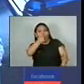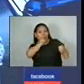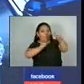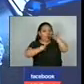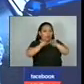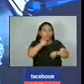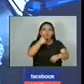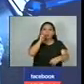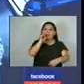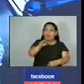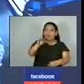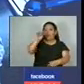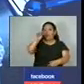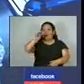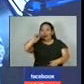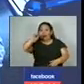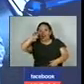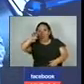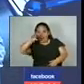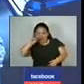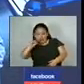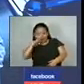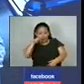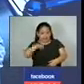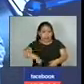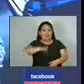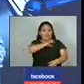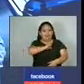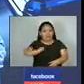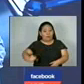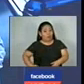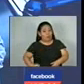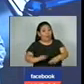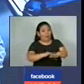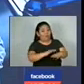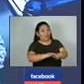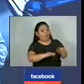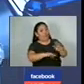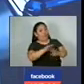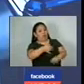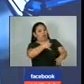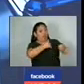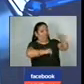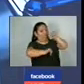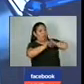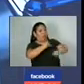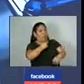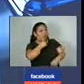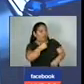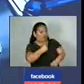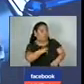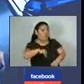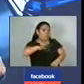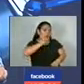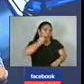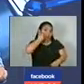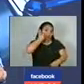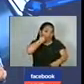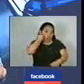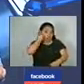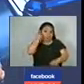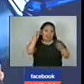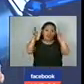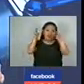Según datos de la Organización Mundial de la Salud, mientras que en El Salvador su consumo ha incrementado en los adolescentes. El